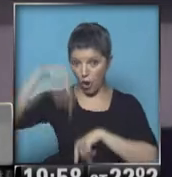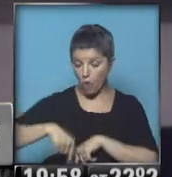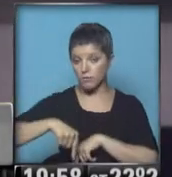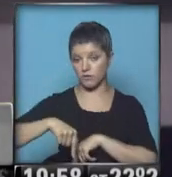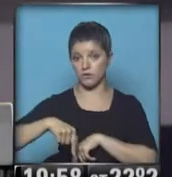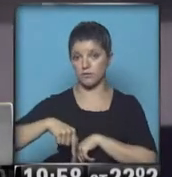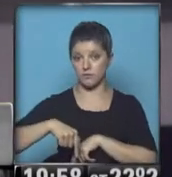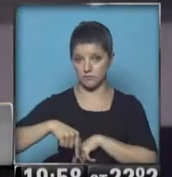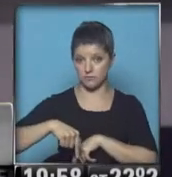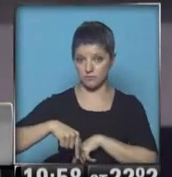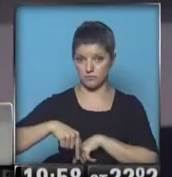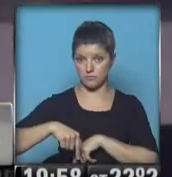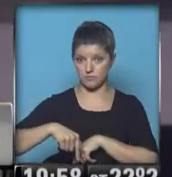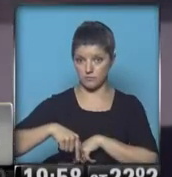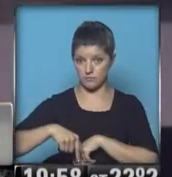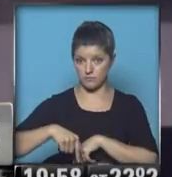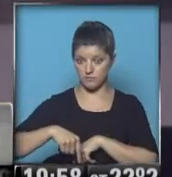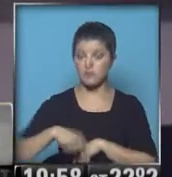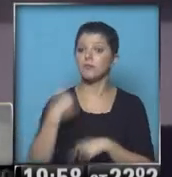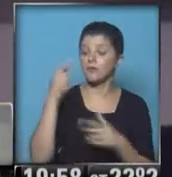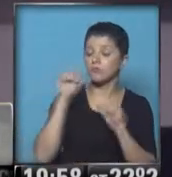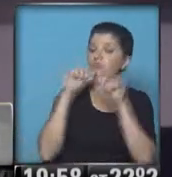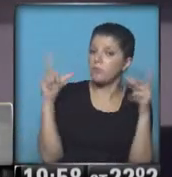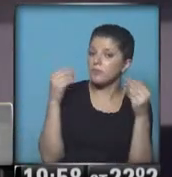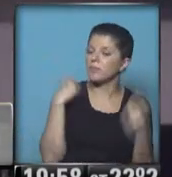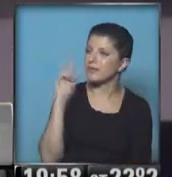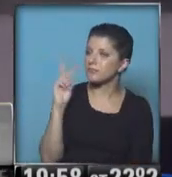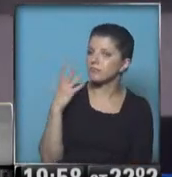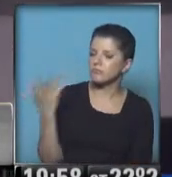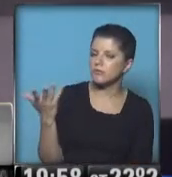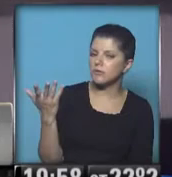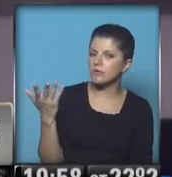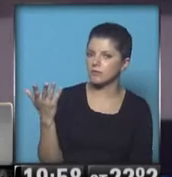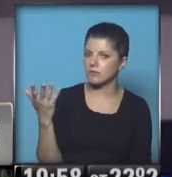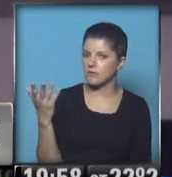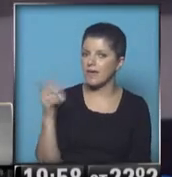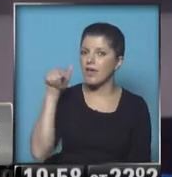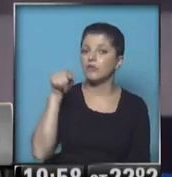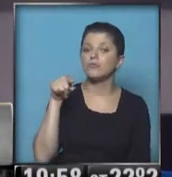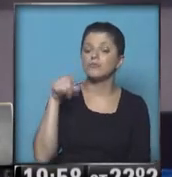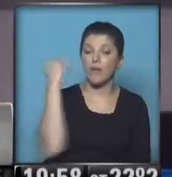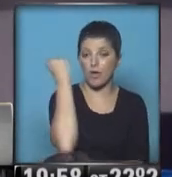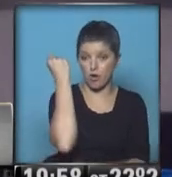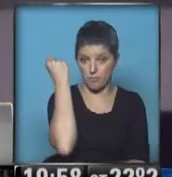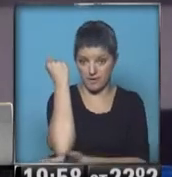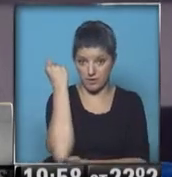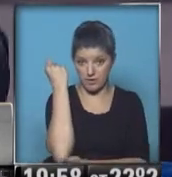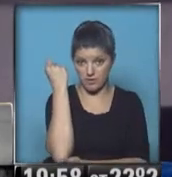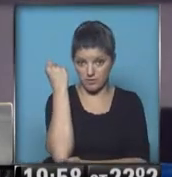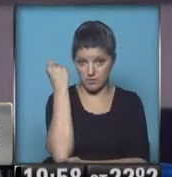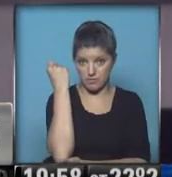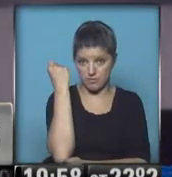donde de alguna manera manifiesta cierta sorpresa, porque dice el efecto que tuvo en la economía argentina